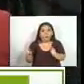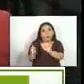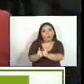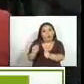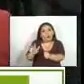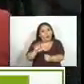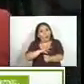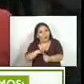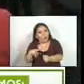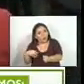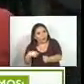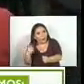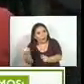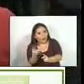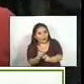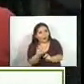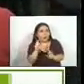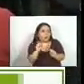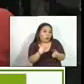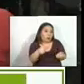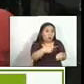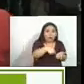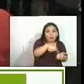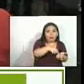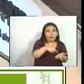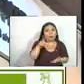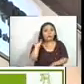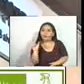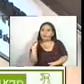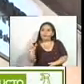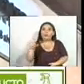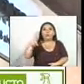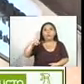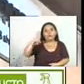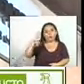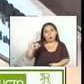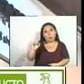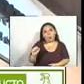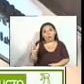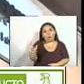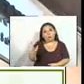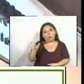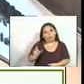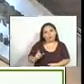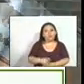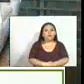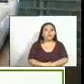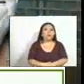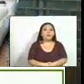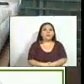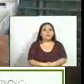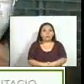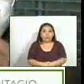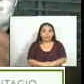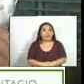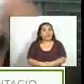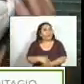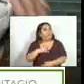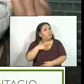sus familiares hasta el DUI centro de la capital para obtener su documento único de identidad. Muy